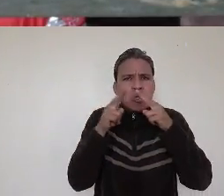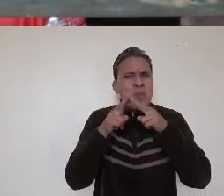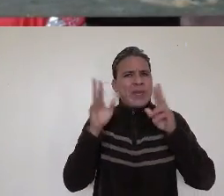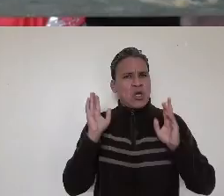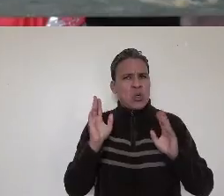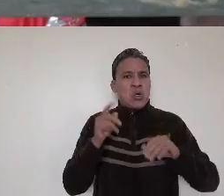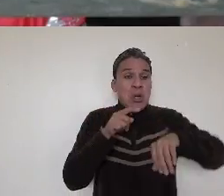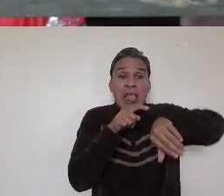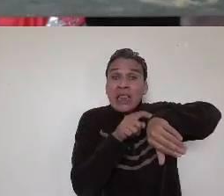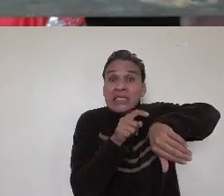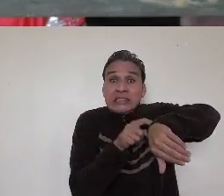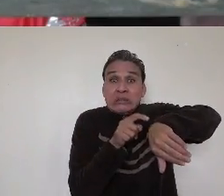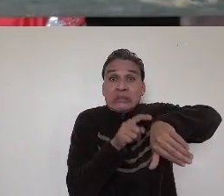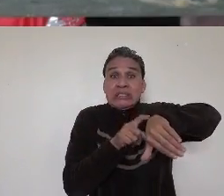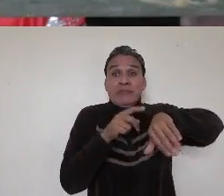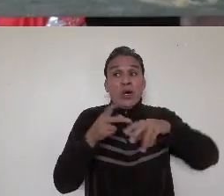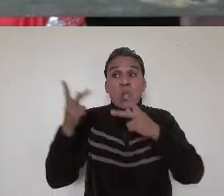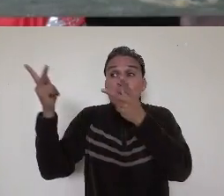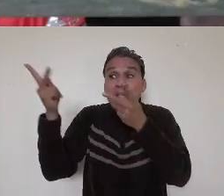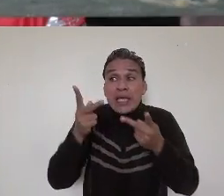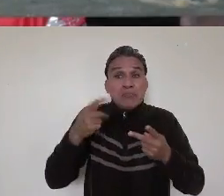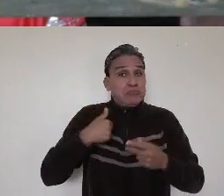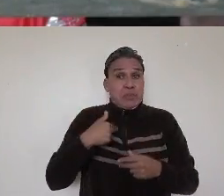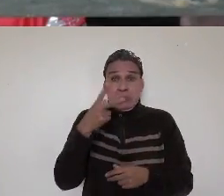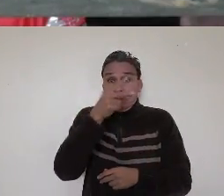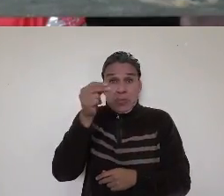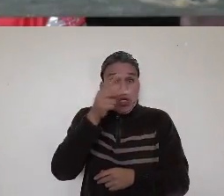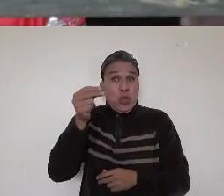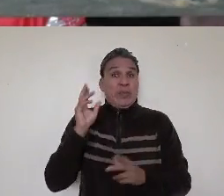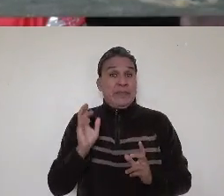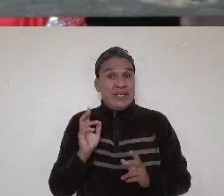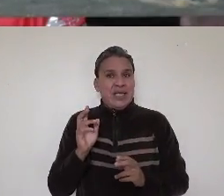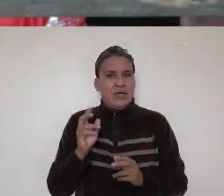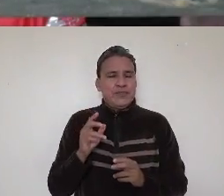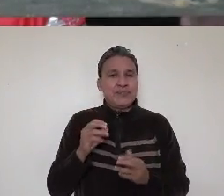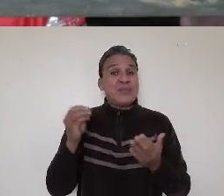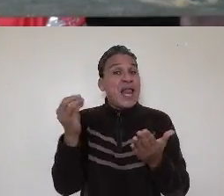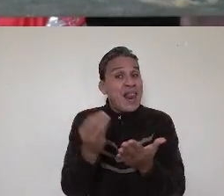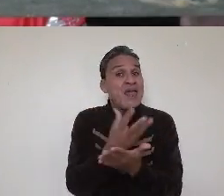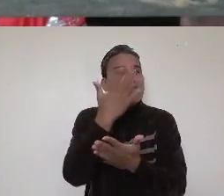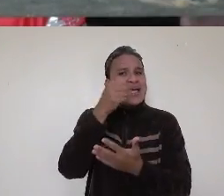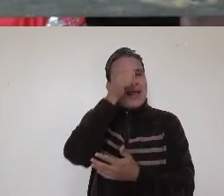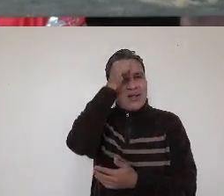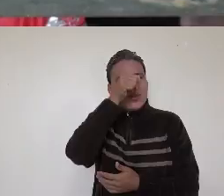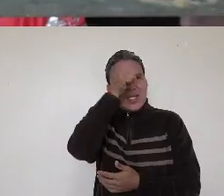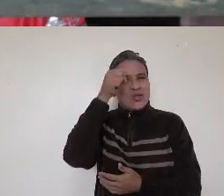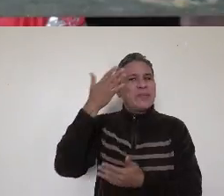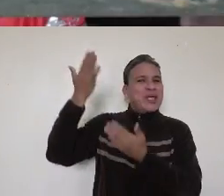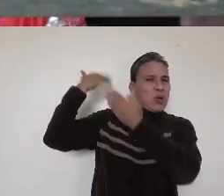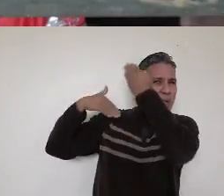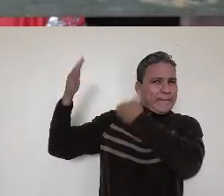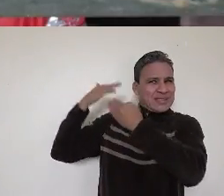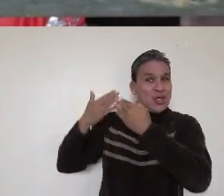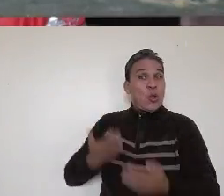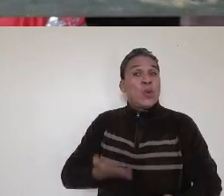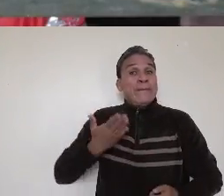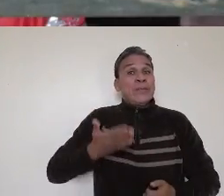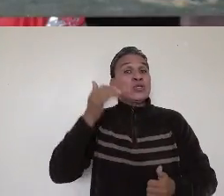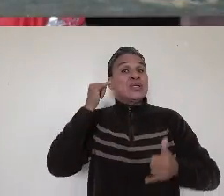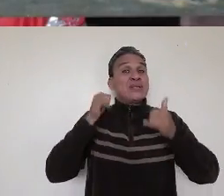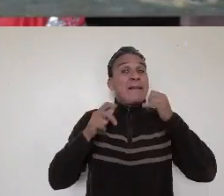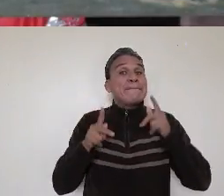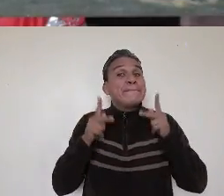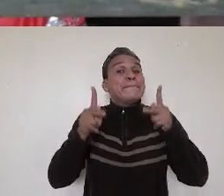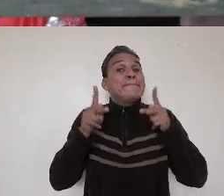Un poquito lo que decía el domingo pasado el Evangelio, ¿no? Lo importante es participar.